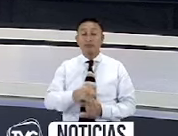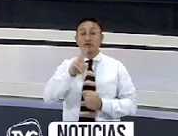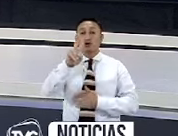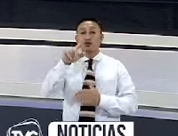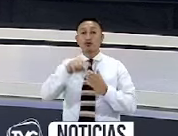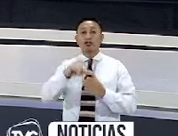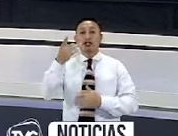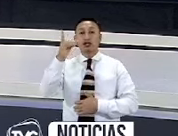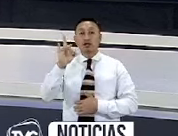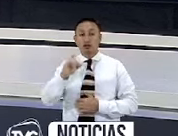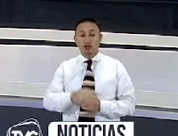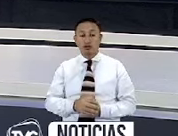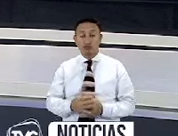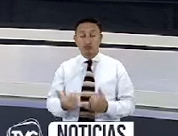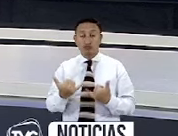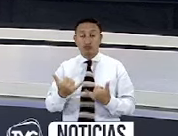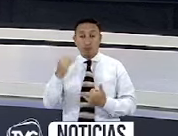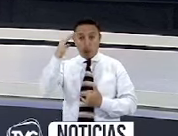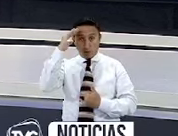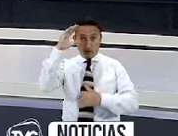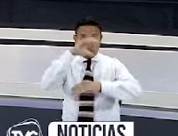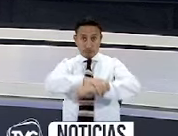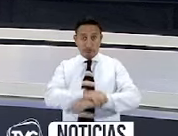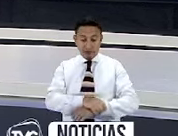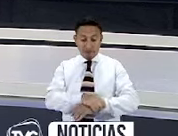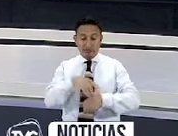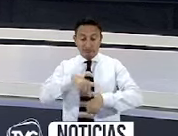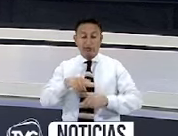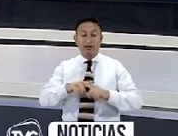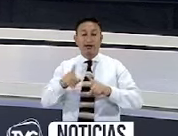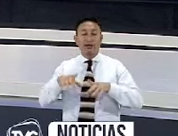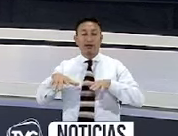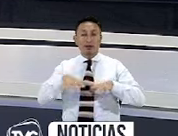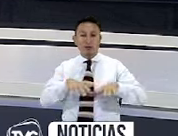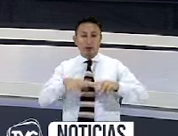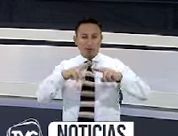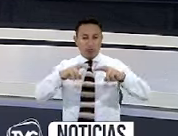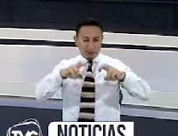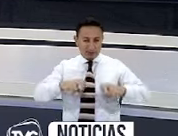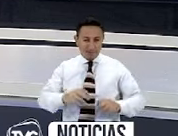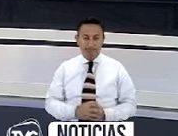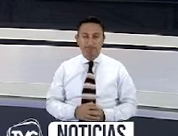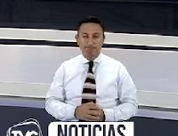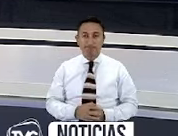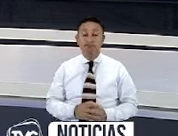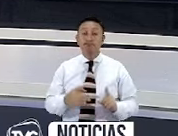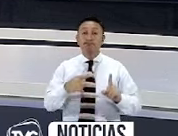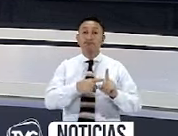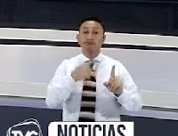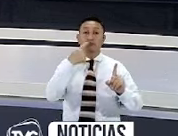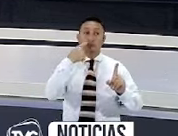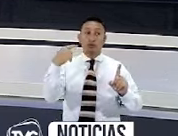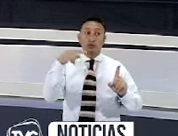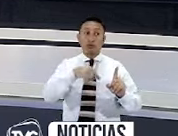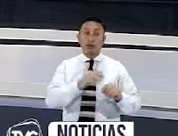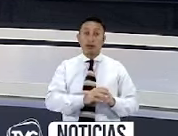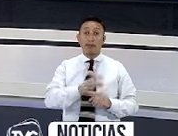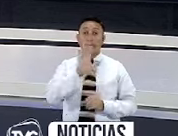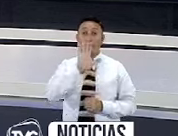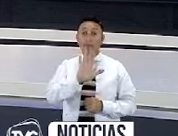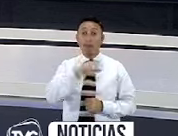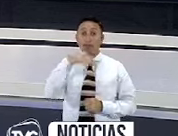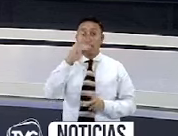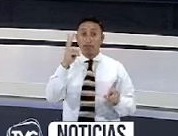fue capturado por la Policía Nacional tras varias acciones de inteligencia. El hombre era considerado como el quinto más buscado